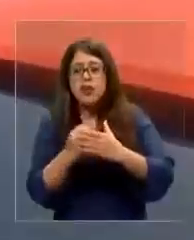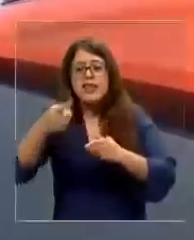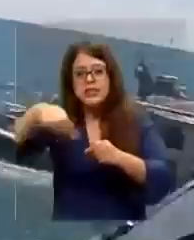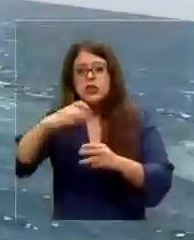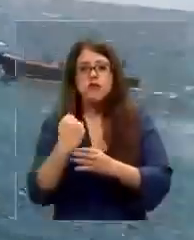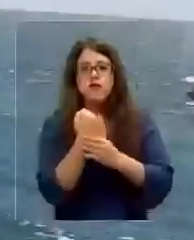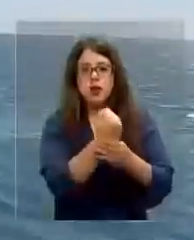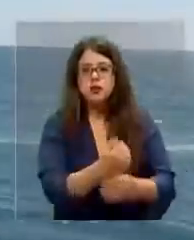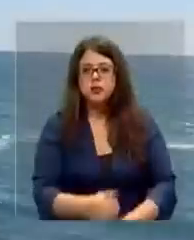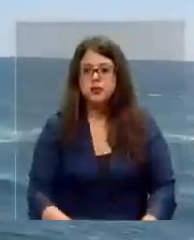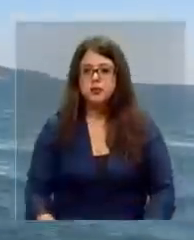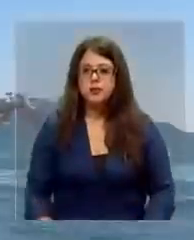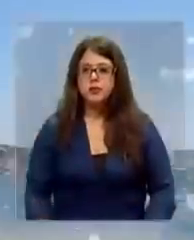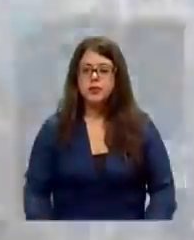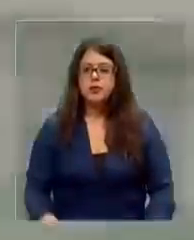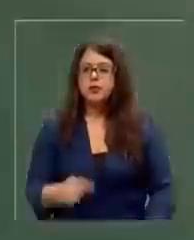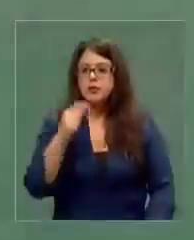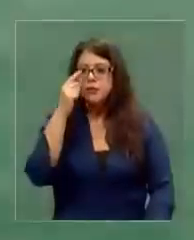rescate.